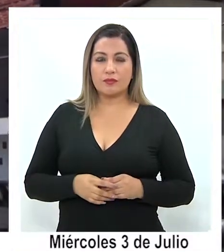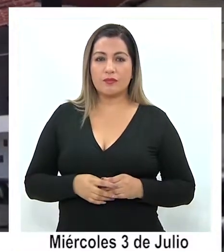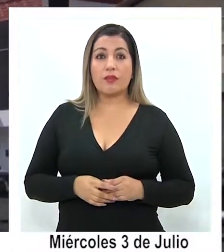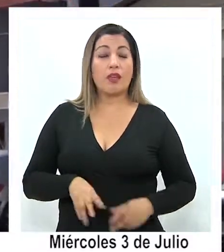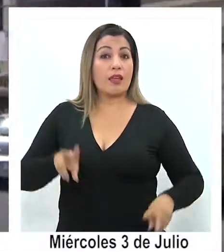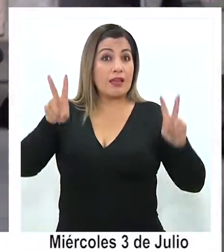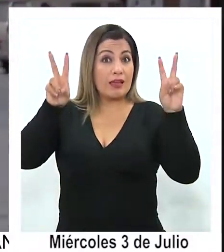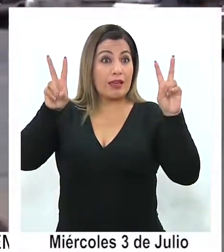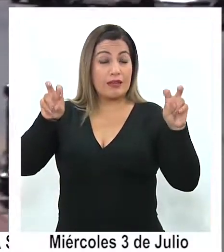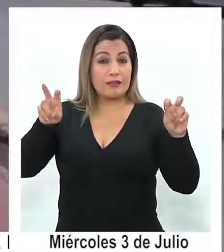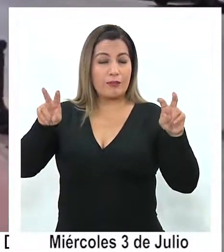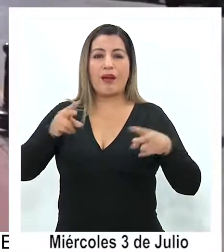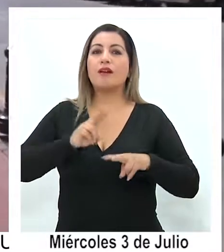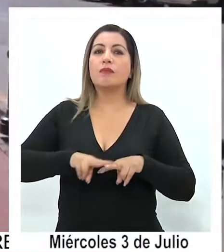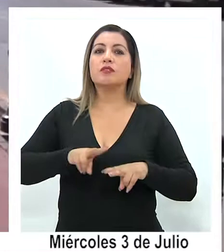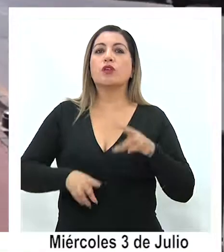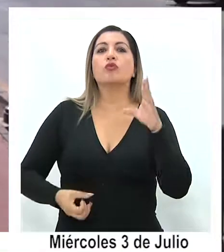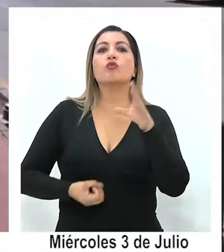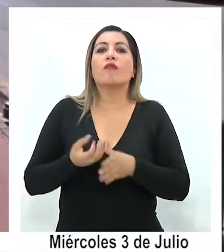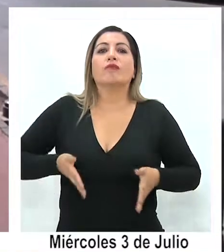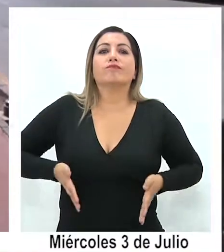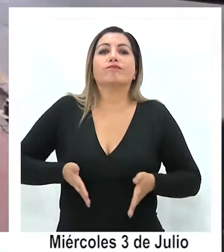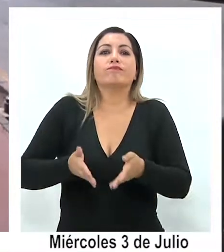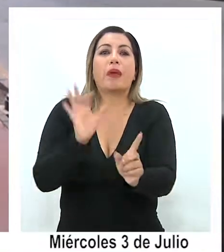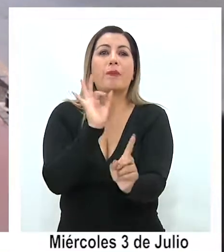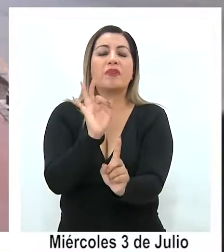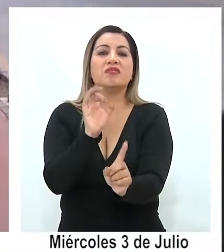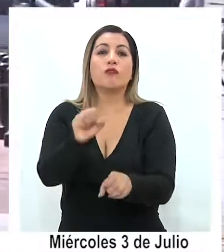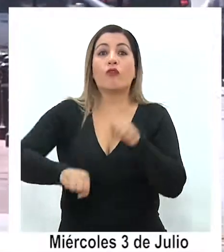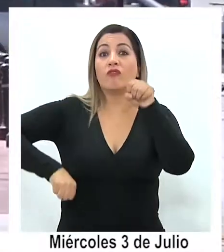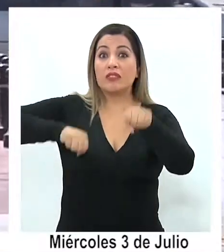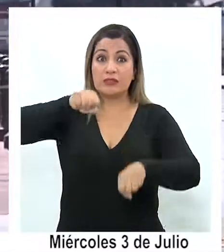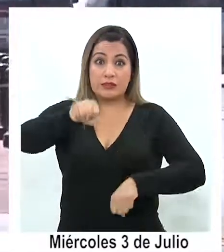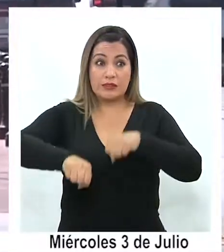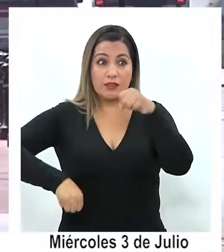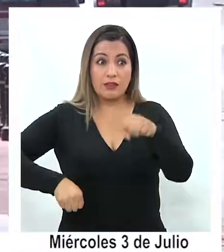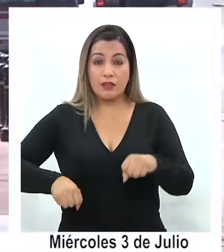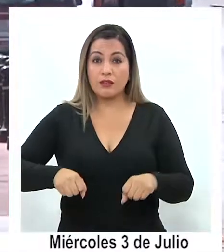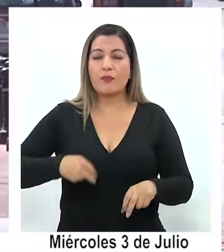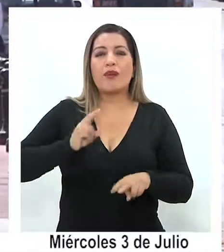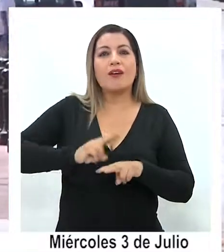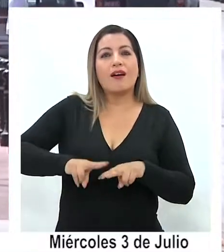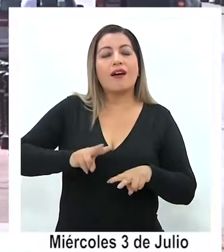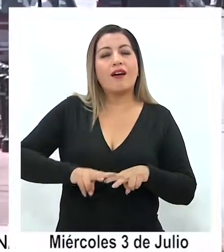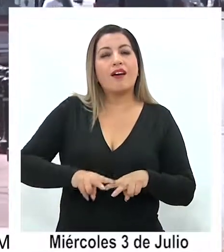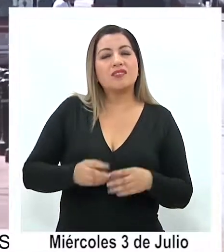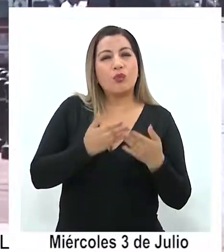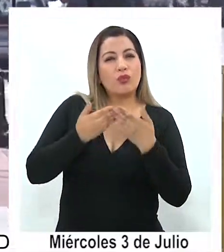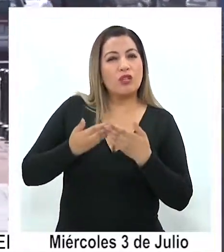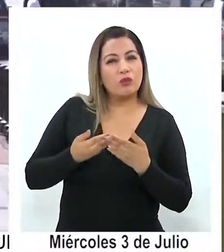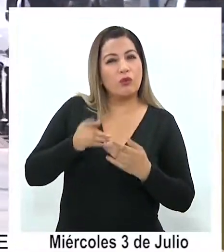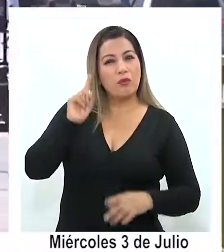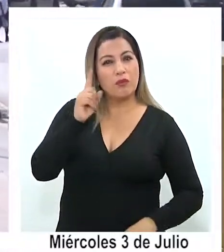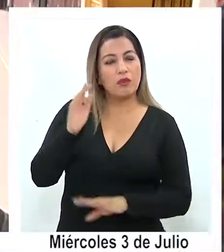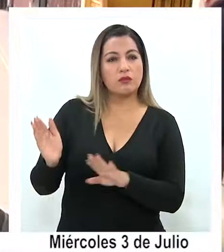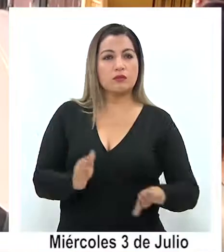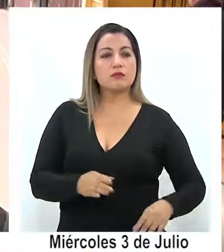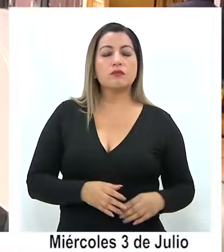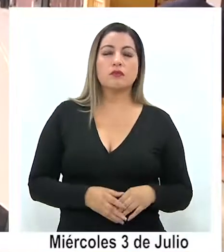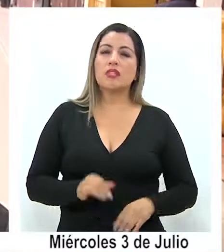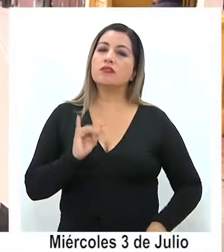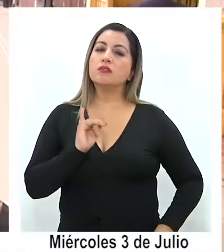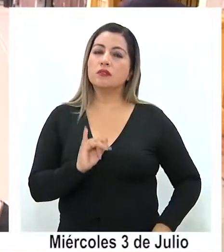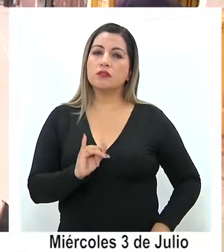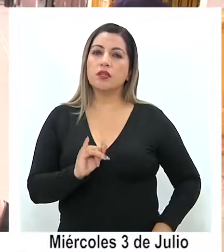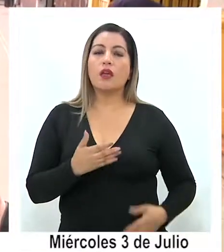Con respecto a la construcción de nuevas ciclovías, aseguró que adelantan estudios en ese sentido. Si se están